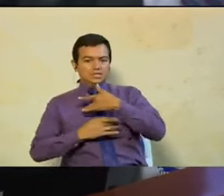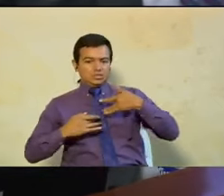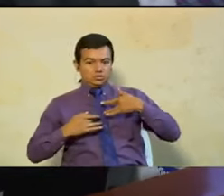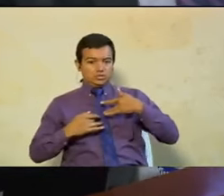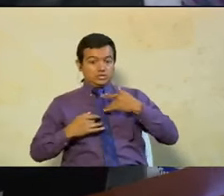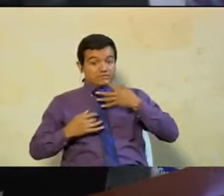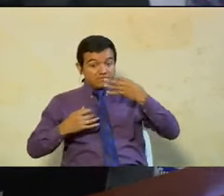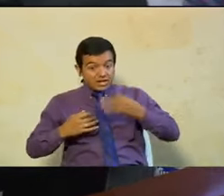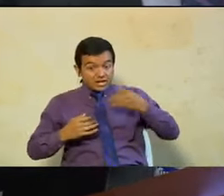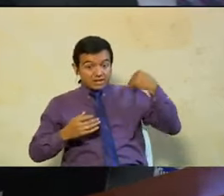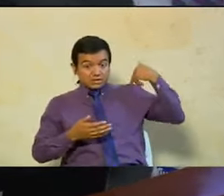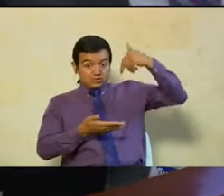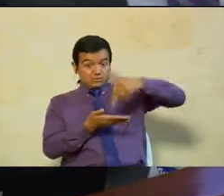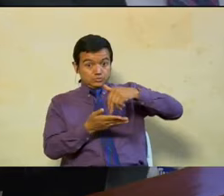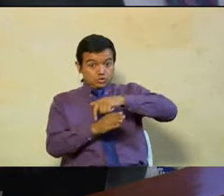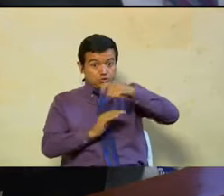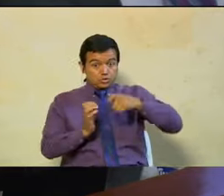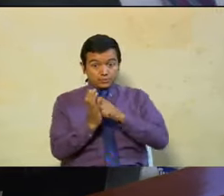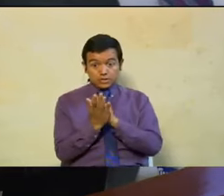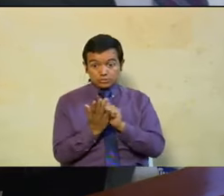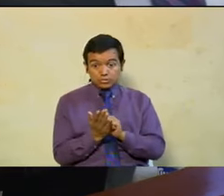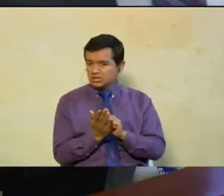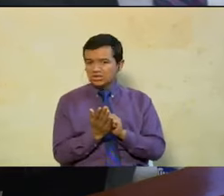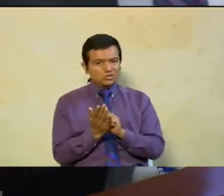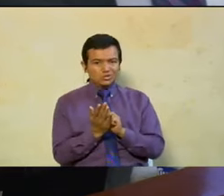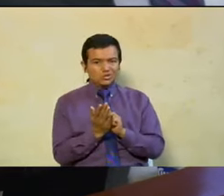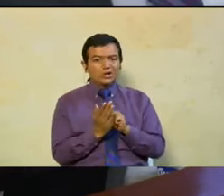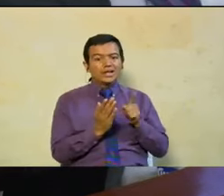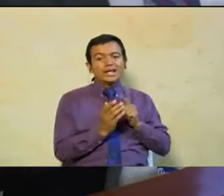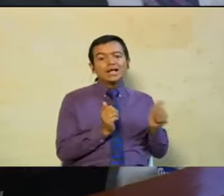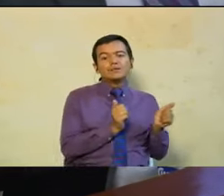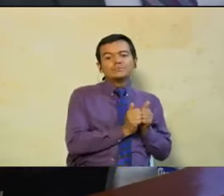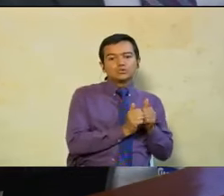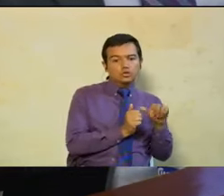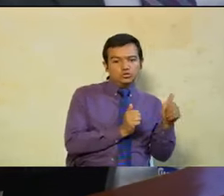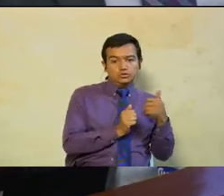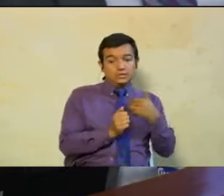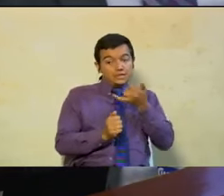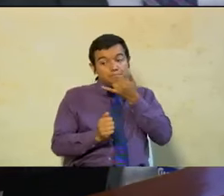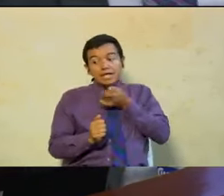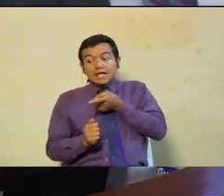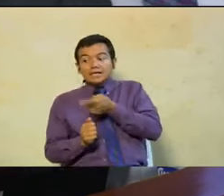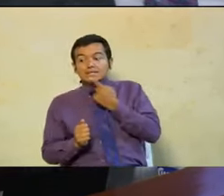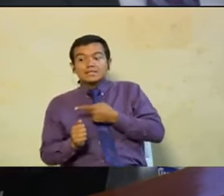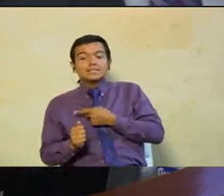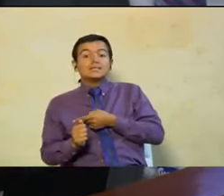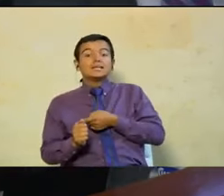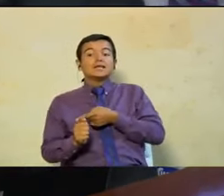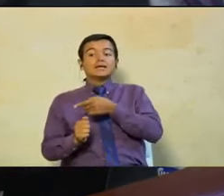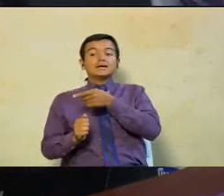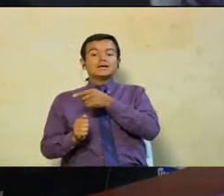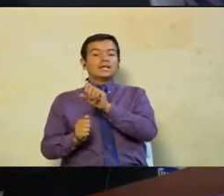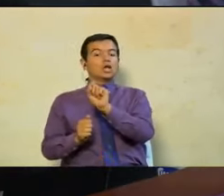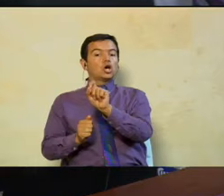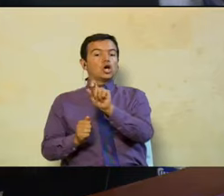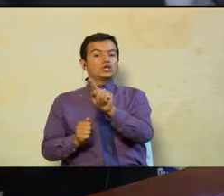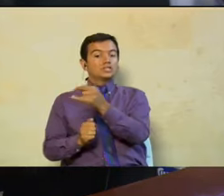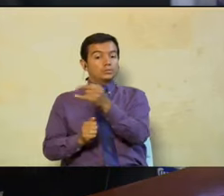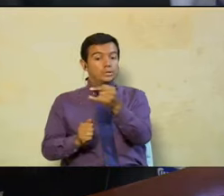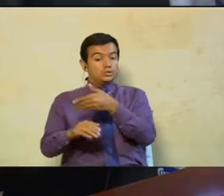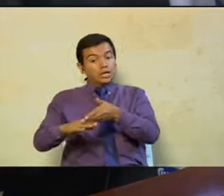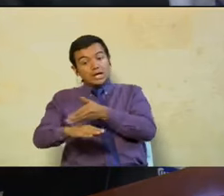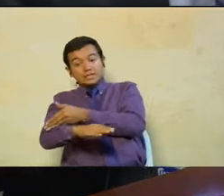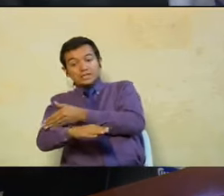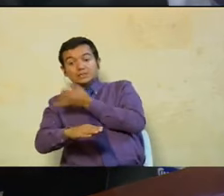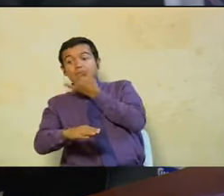es autor esté condicionando antes del 11 de marzo que si este proyecto no se votaba